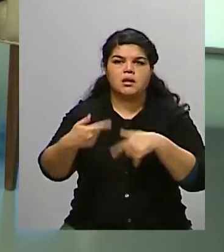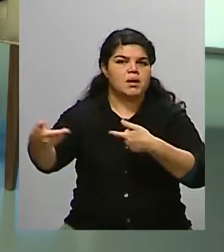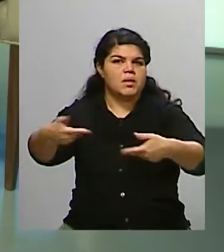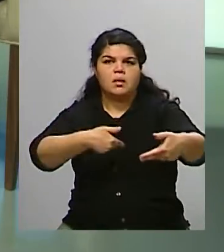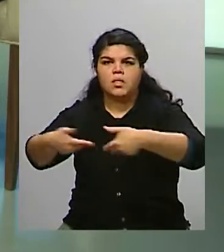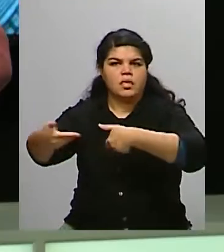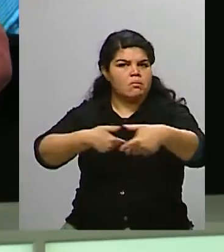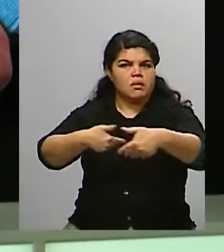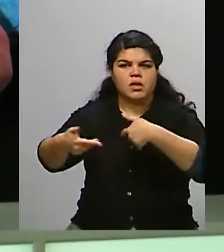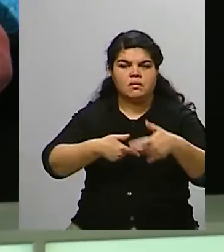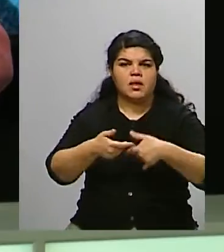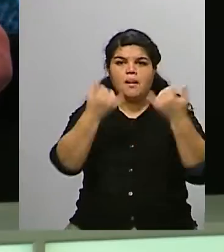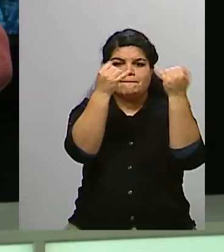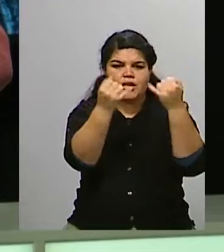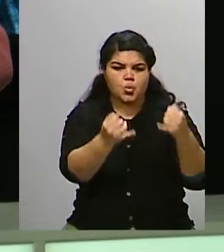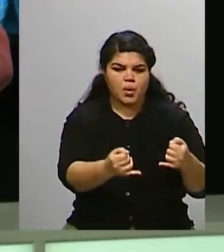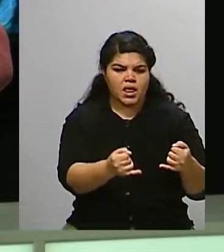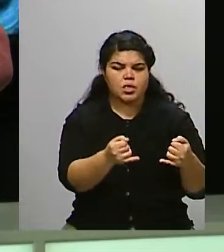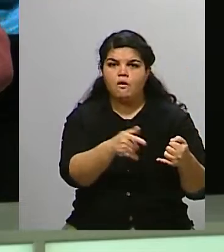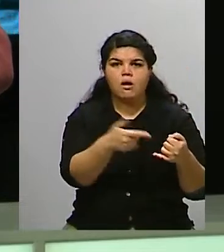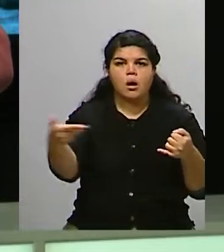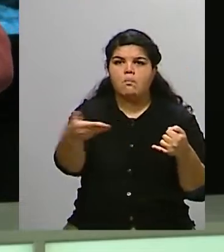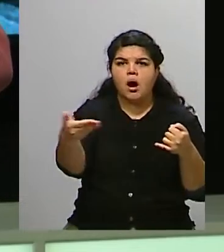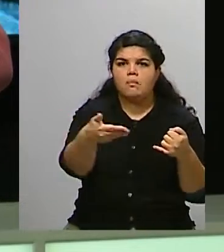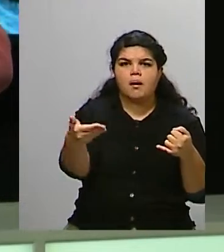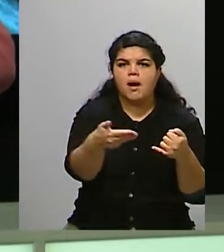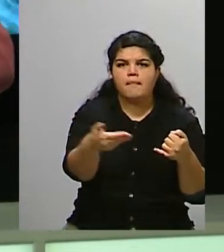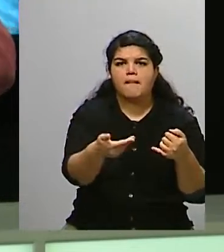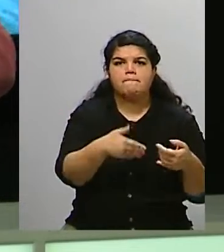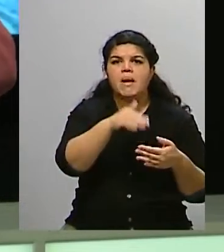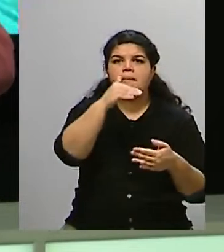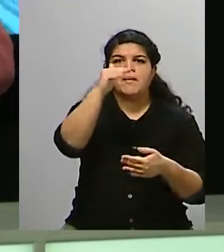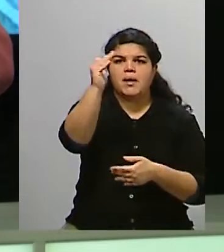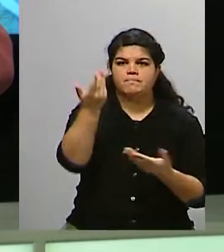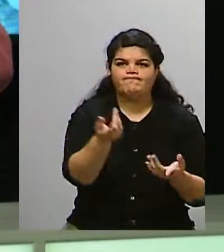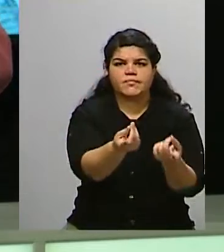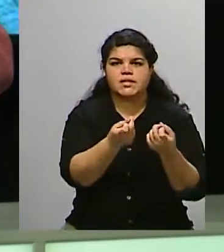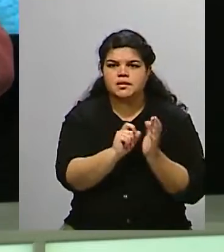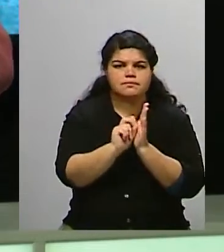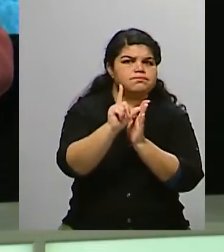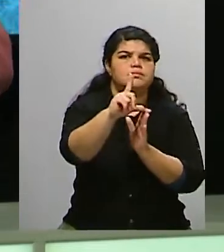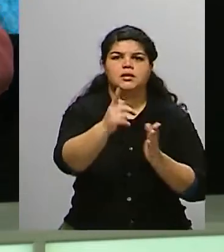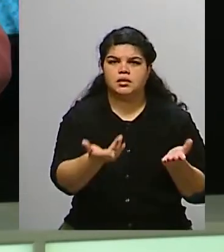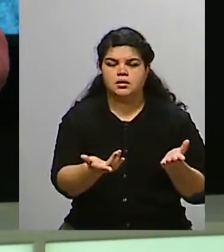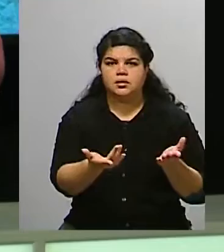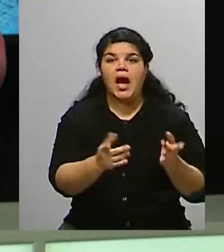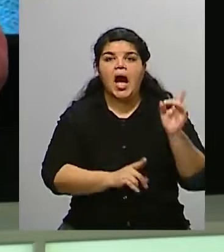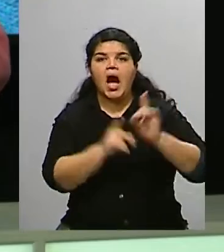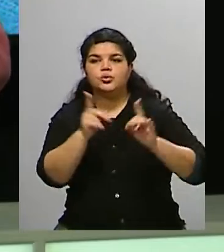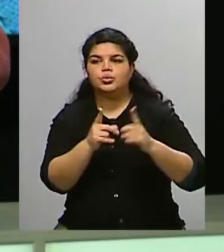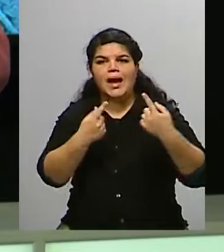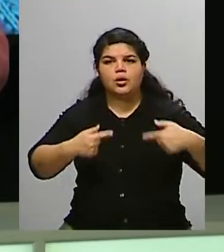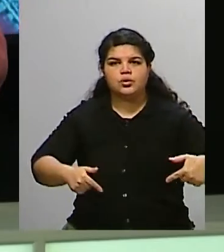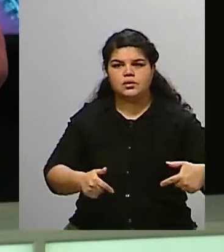presupuestos estaban en crisis, cada vez se necesitaba obtener mayores recursos o quizás negar ciertos beneficios